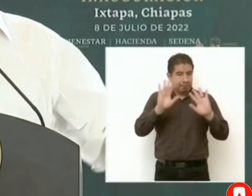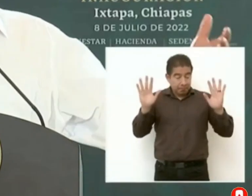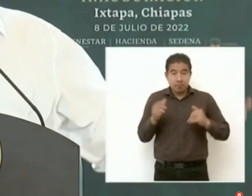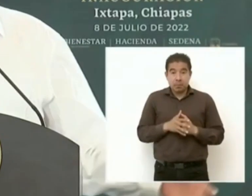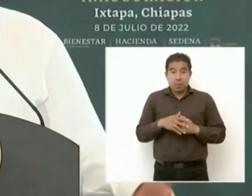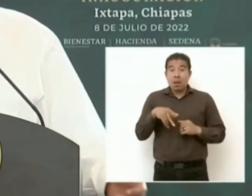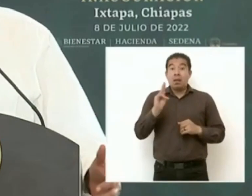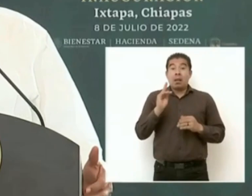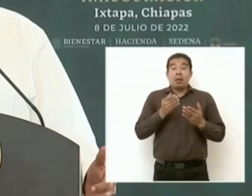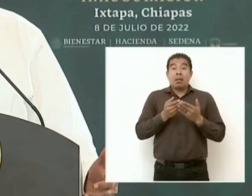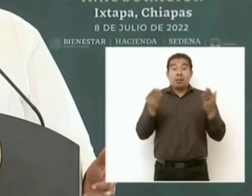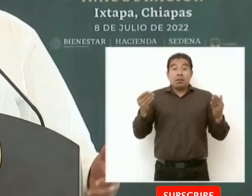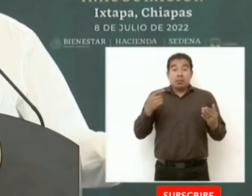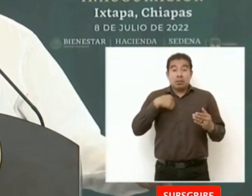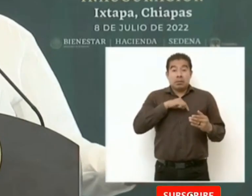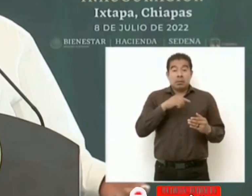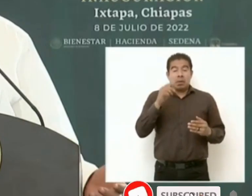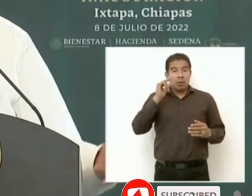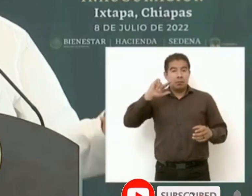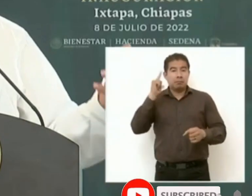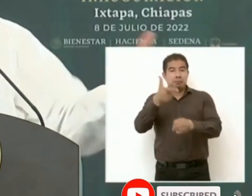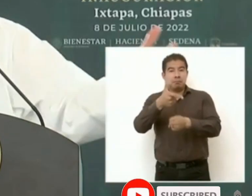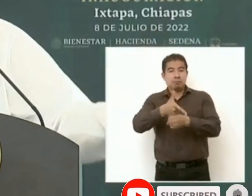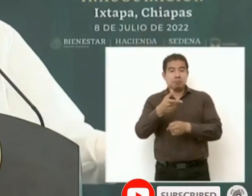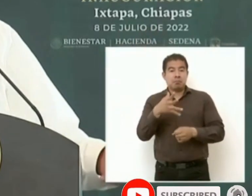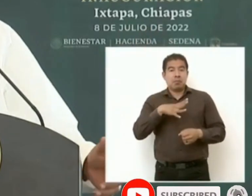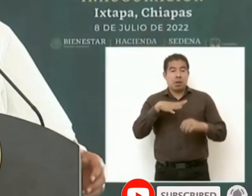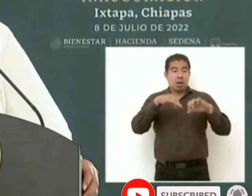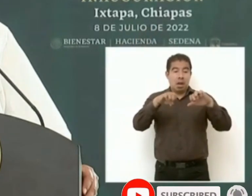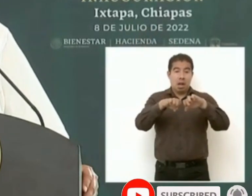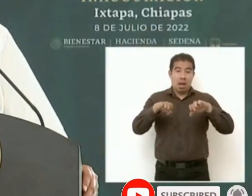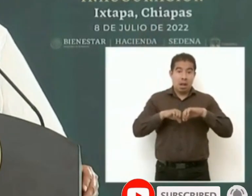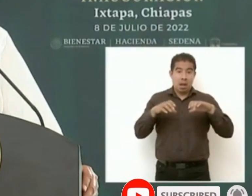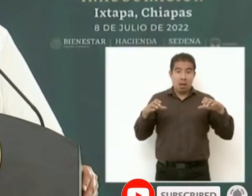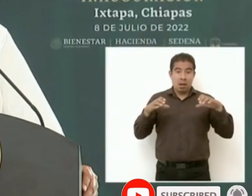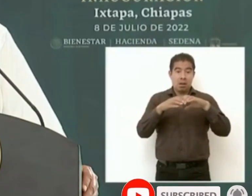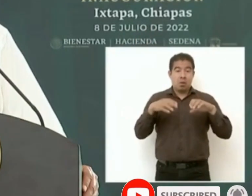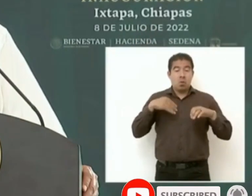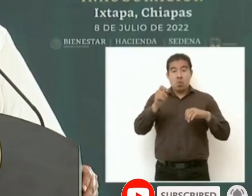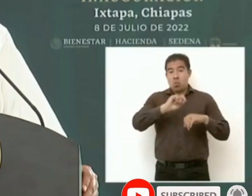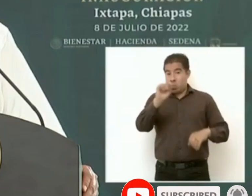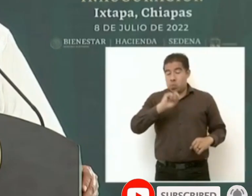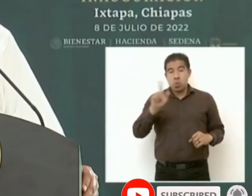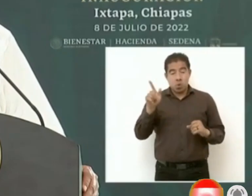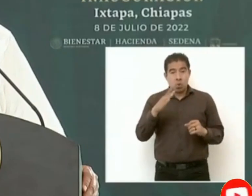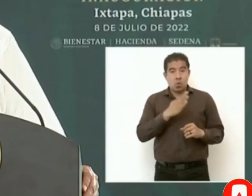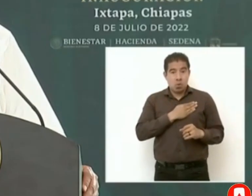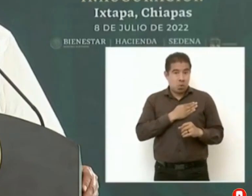Pero descubrimos que era un equipo profesional muy